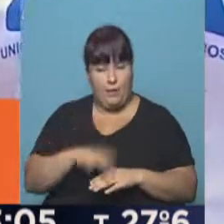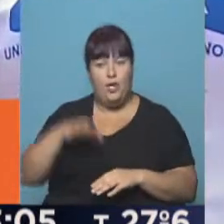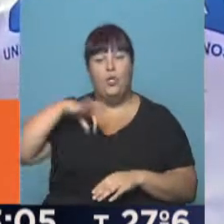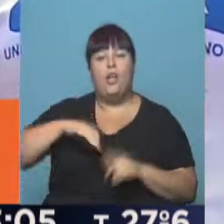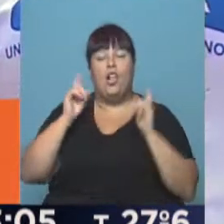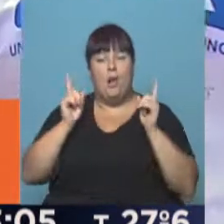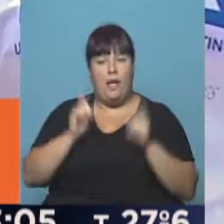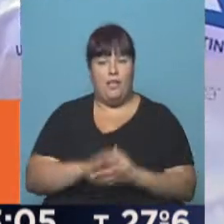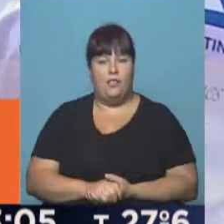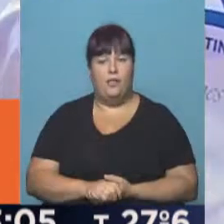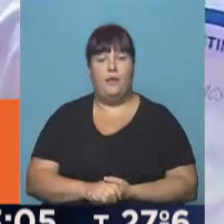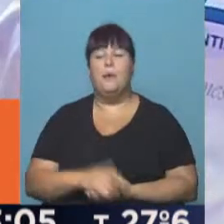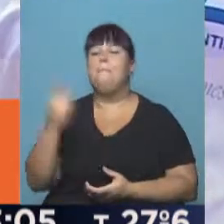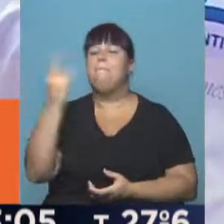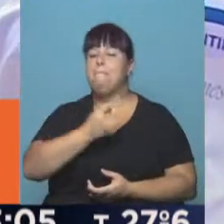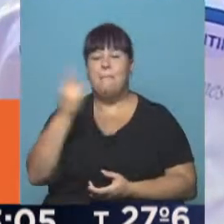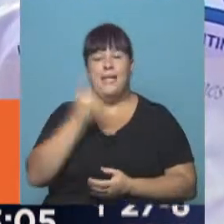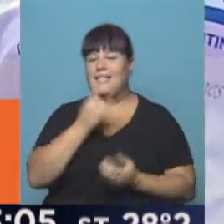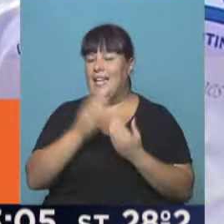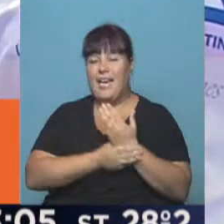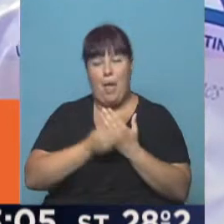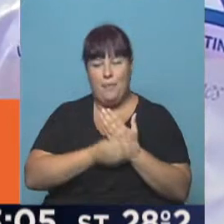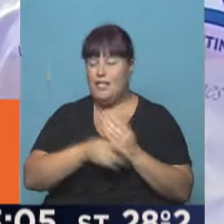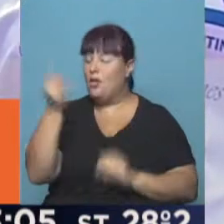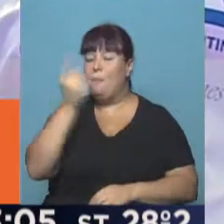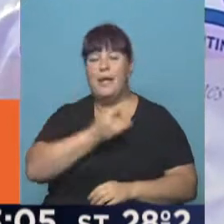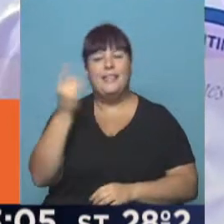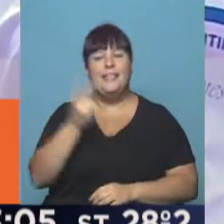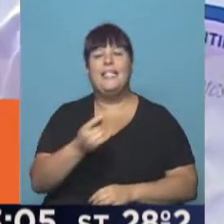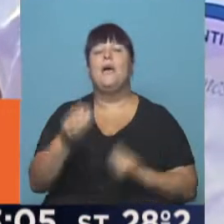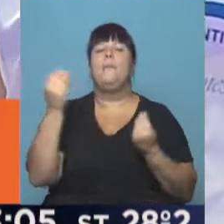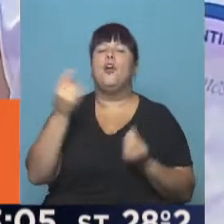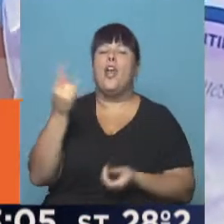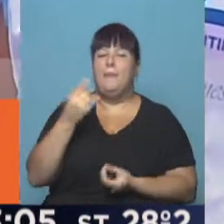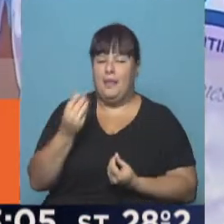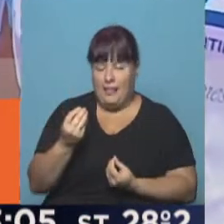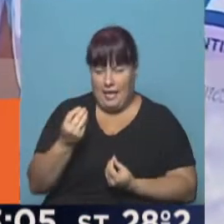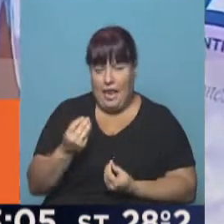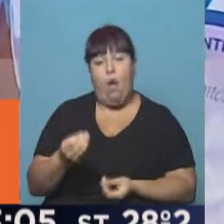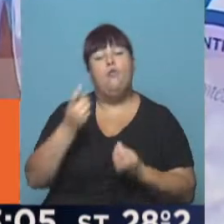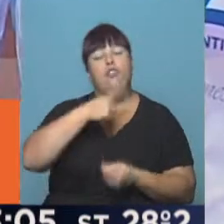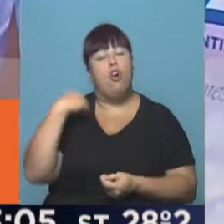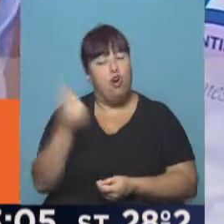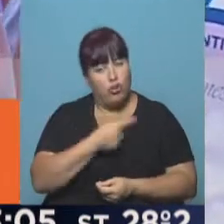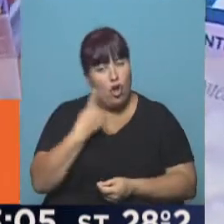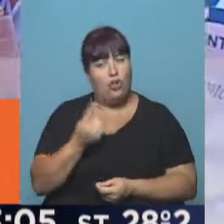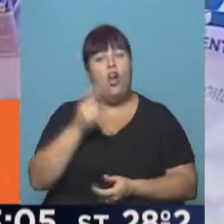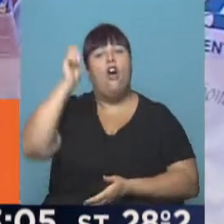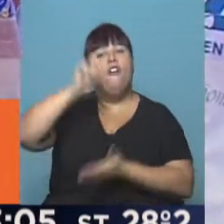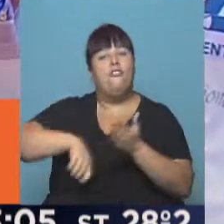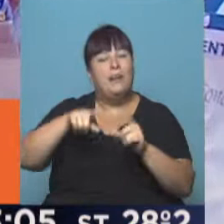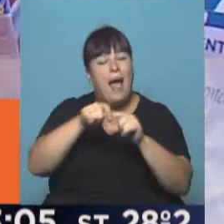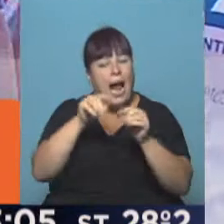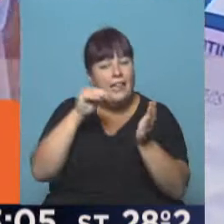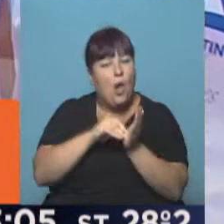salario docente. Mentira, ministro, mentira. ¿Por qué es mentira? Porque nosotros firmamos esa